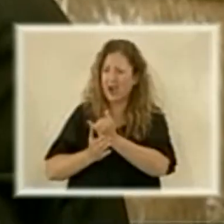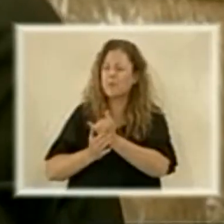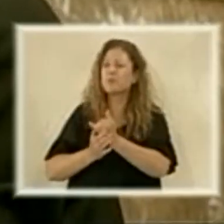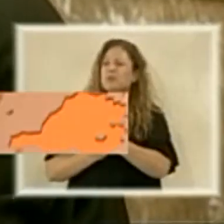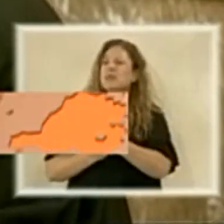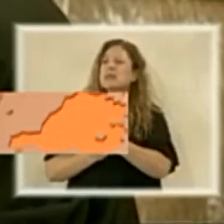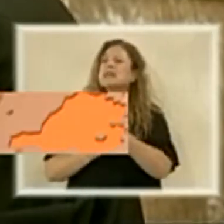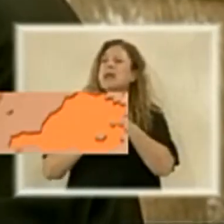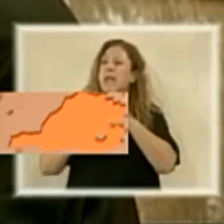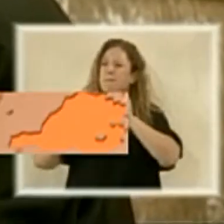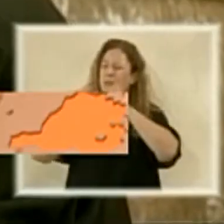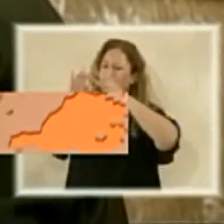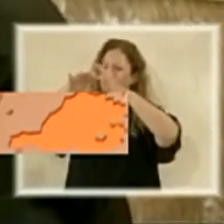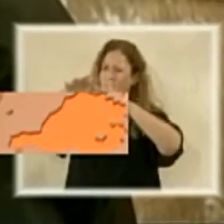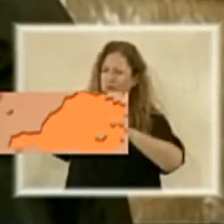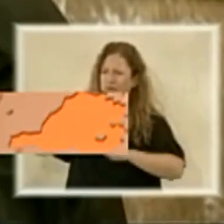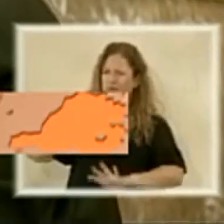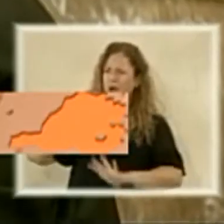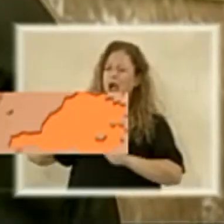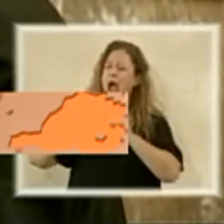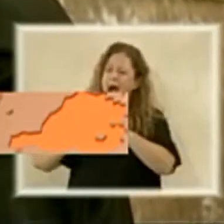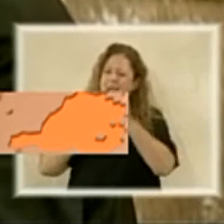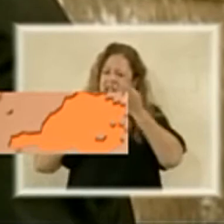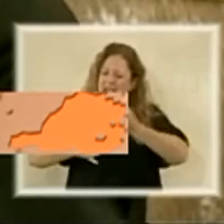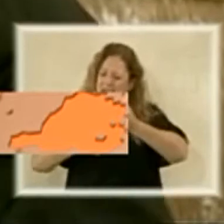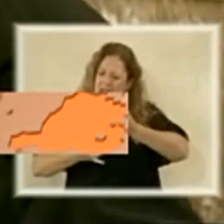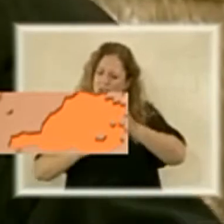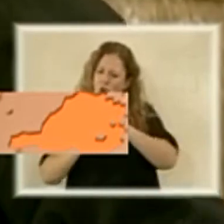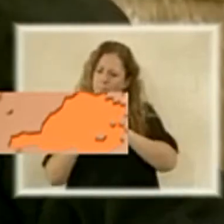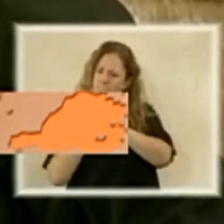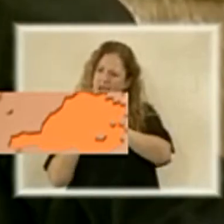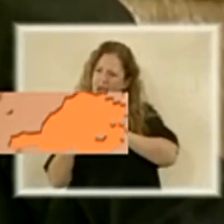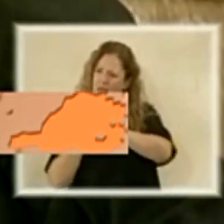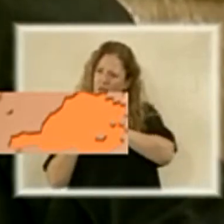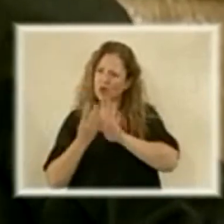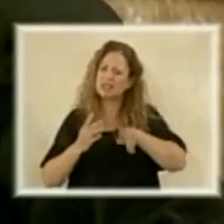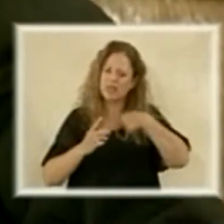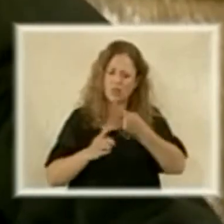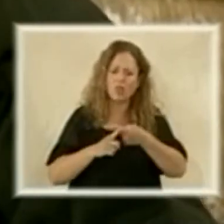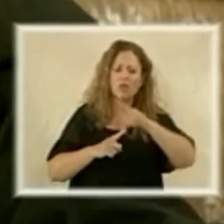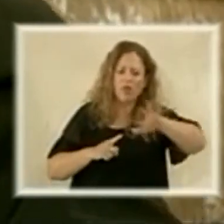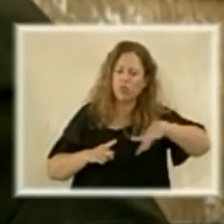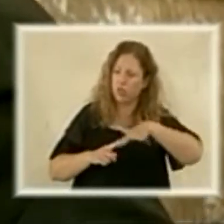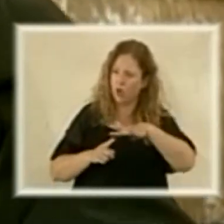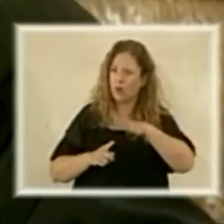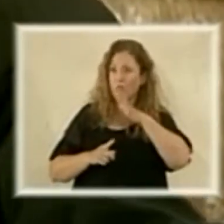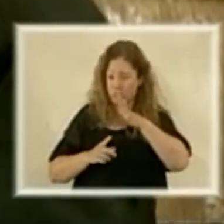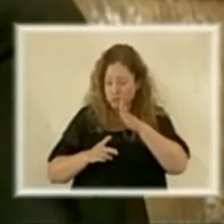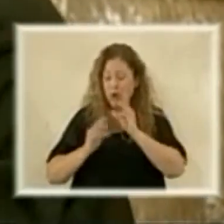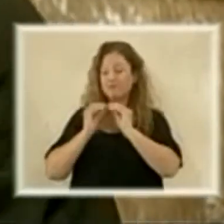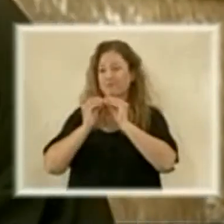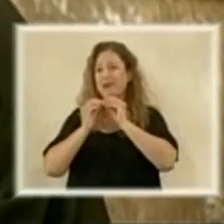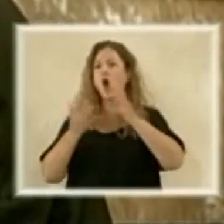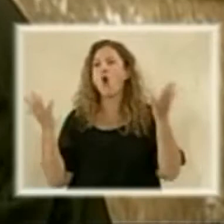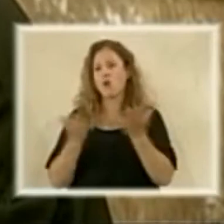causando desprendimiento, había riesgo para los peatones, para la zona y para el propio monumento. Se hizo una actuación de urgencia y,